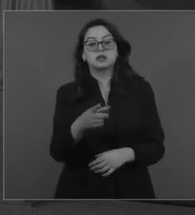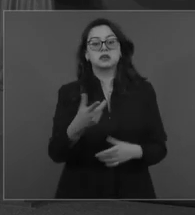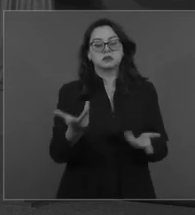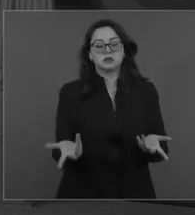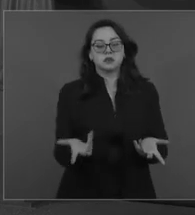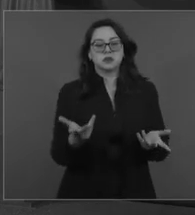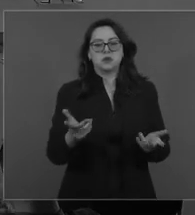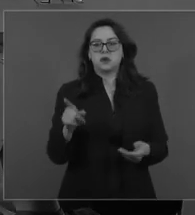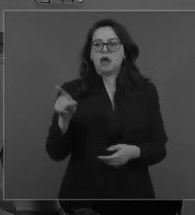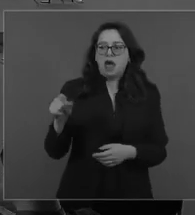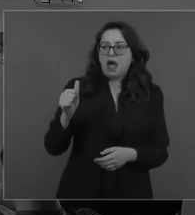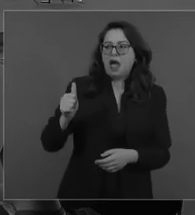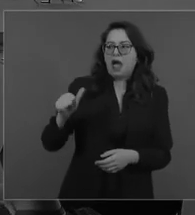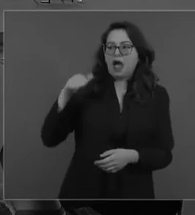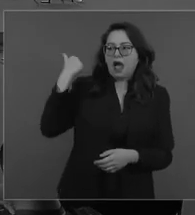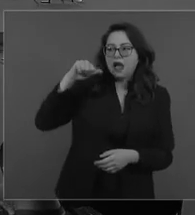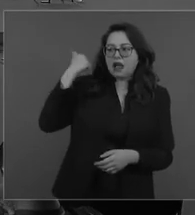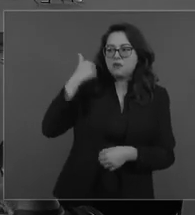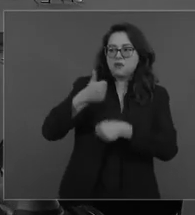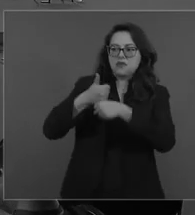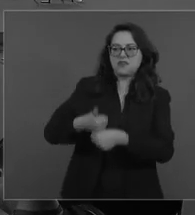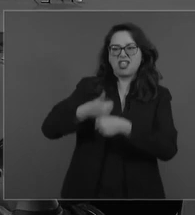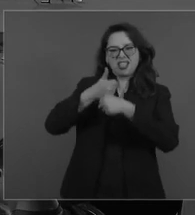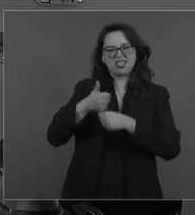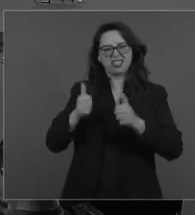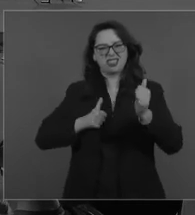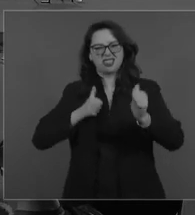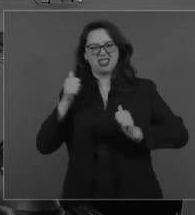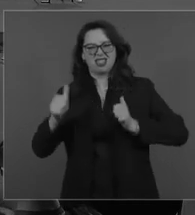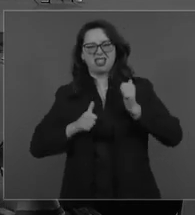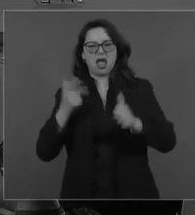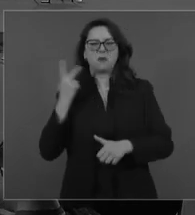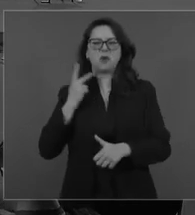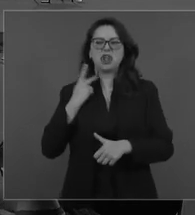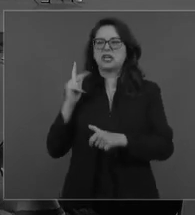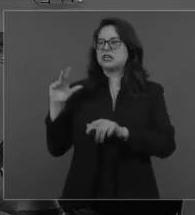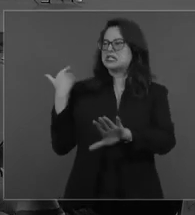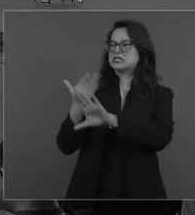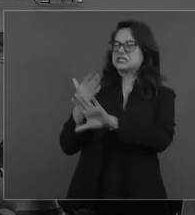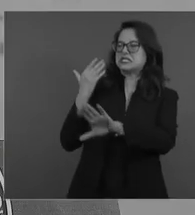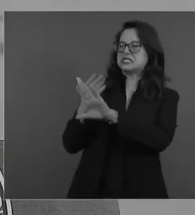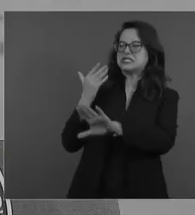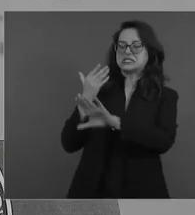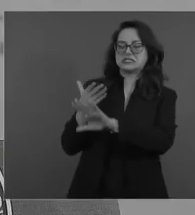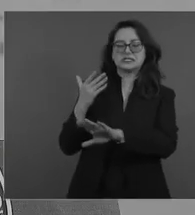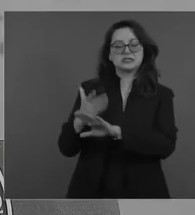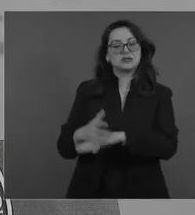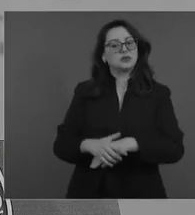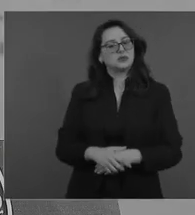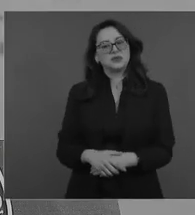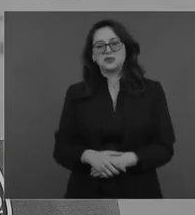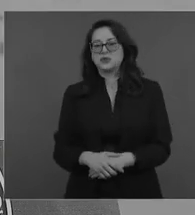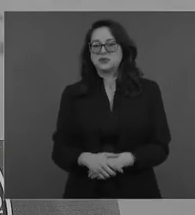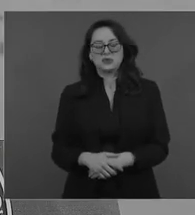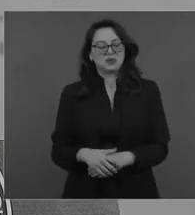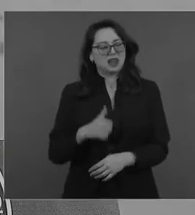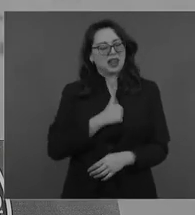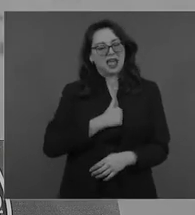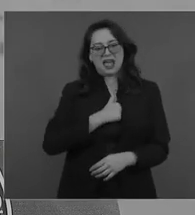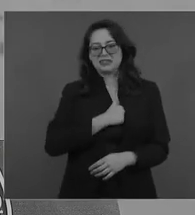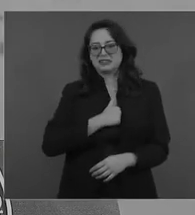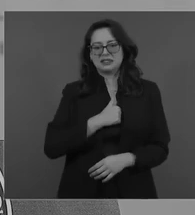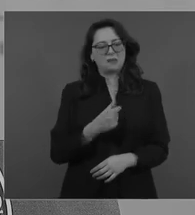gobierno. Es verdaderamente lamentable ver cómo medios de comunicación y opositores han usado